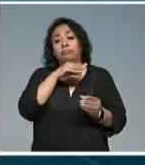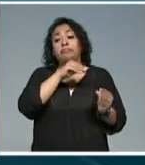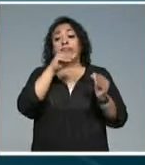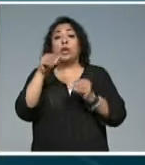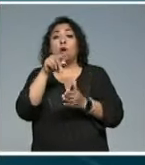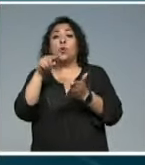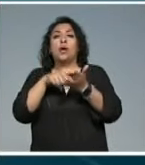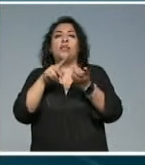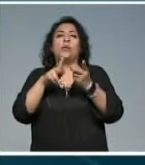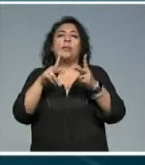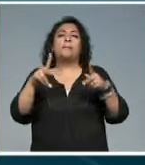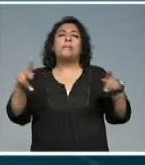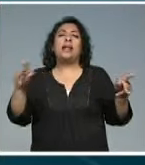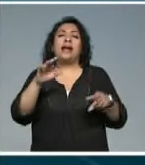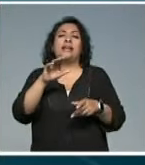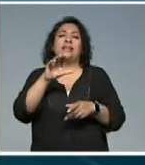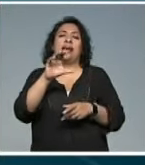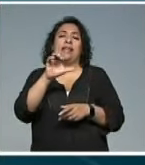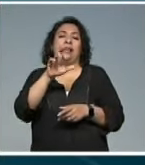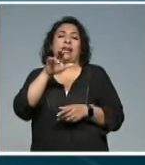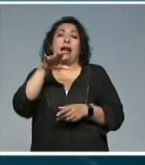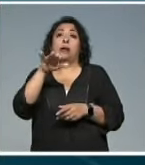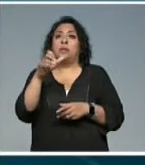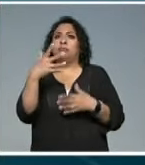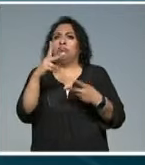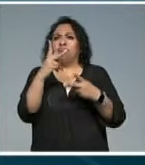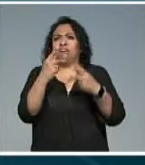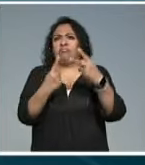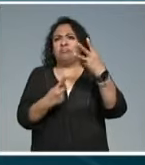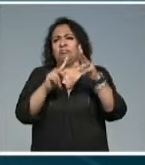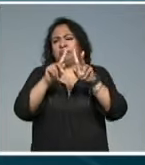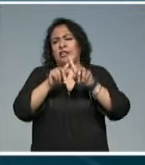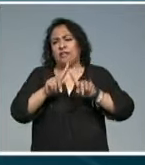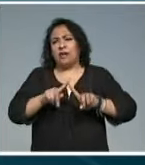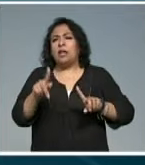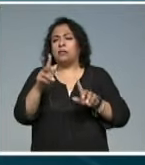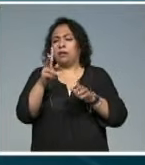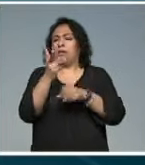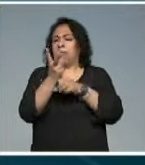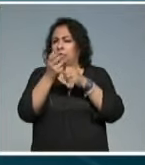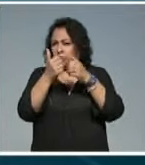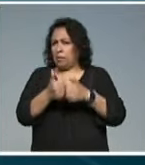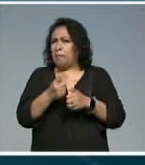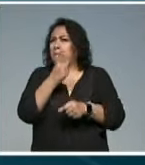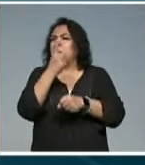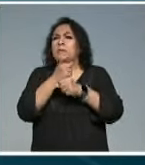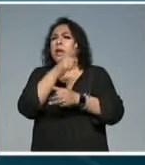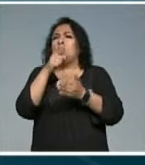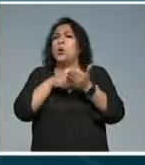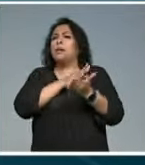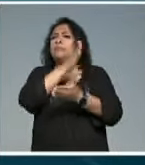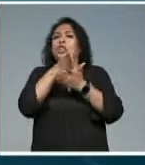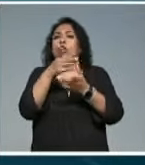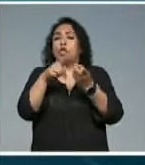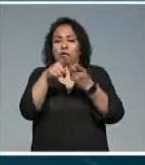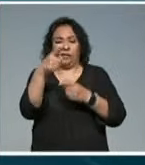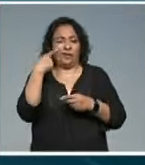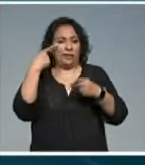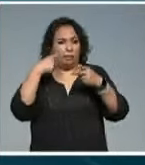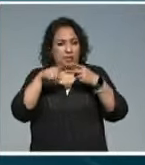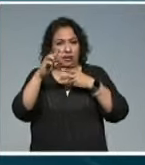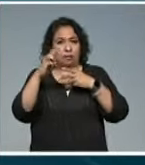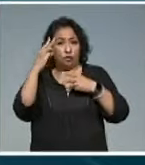Playa del Carmen? En fin, un programa muy variado. Los invitamos a que se queden. ¿Y cuál es nuestra primera escala, Laura? Pues fíjate que comenzamos nuestro viaje por